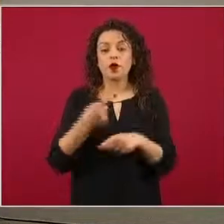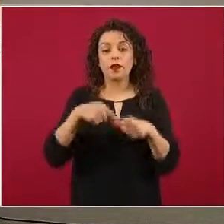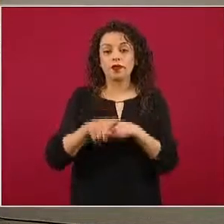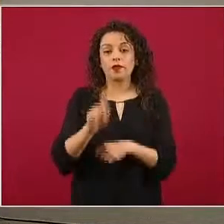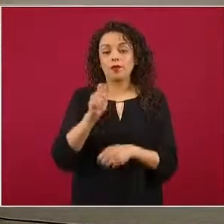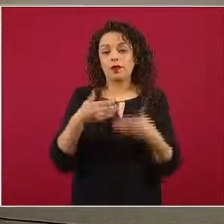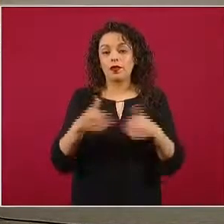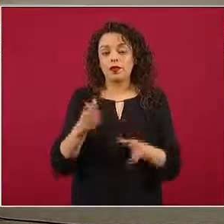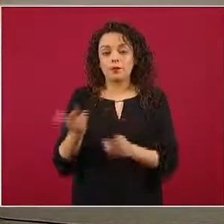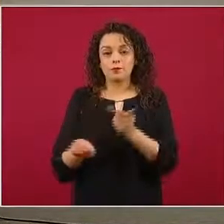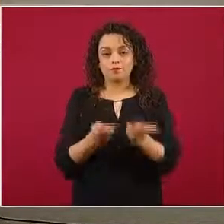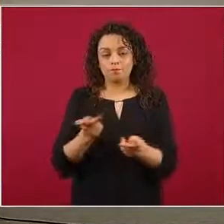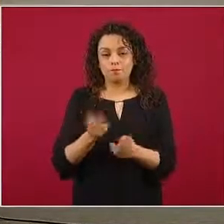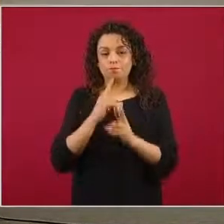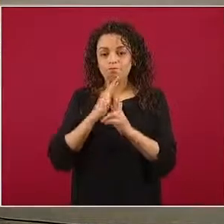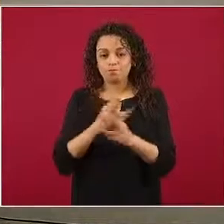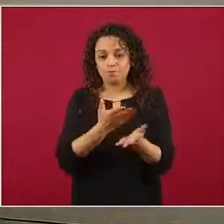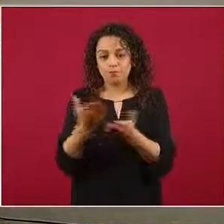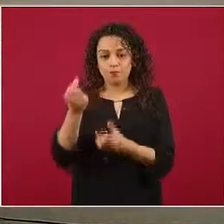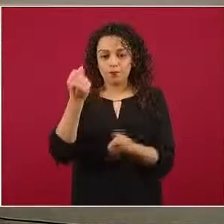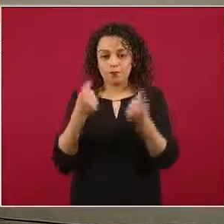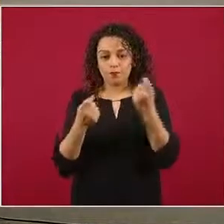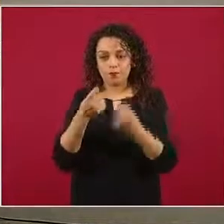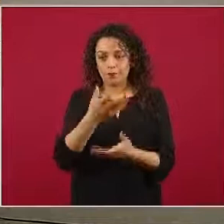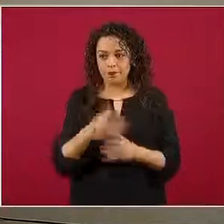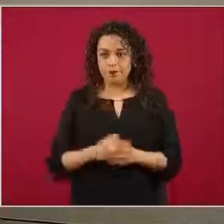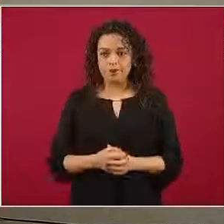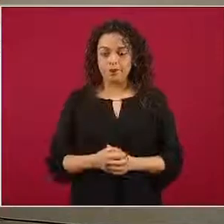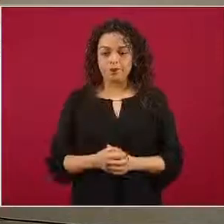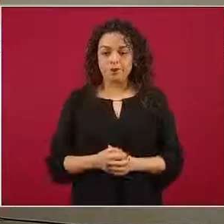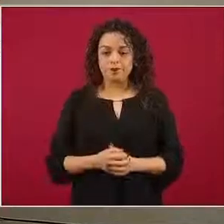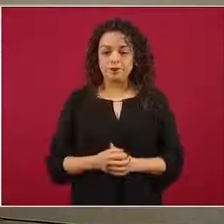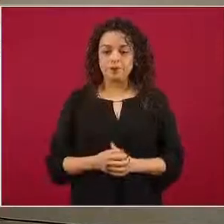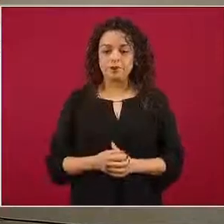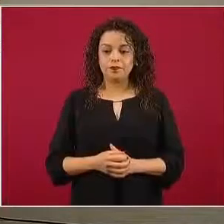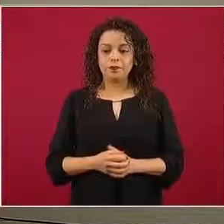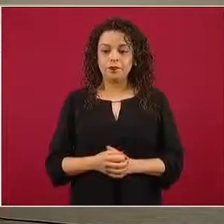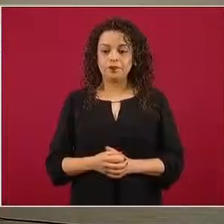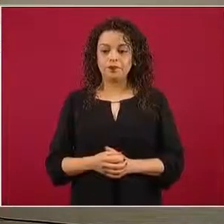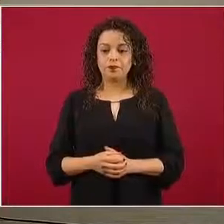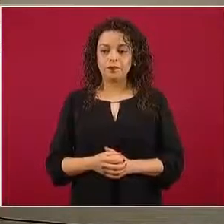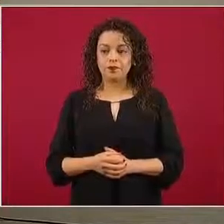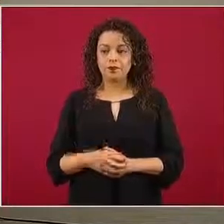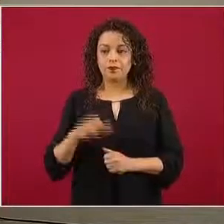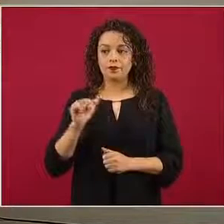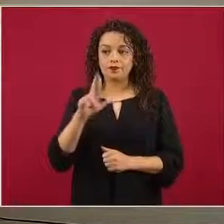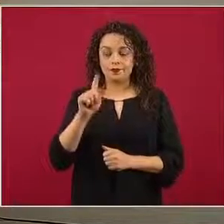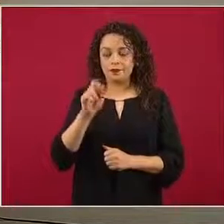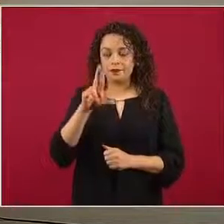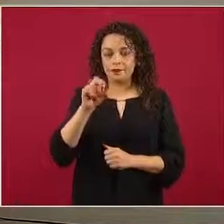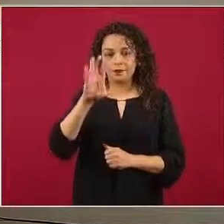de comunicación. Arturo Contreras, pie de página, por favor, adelante.